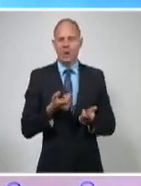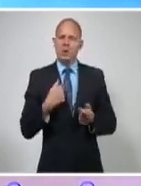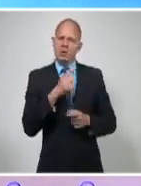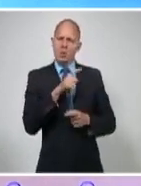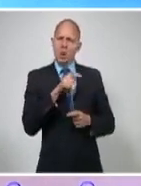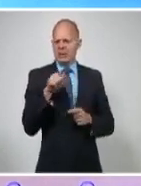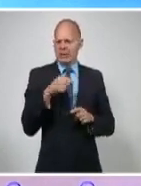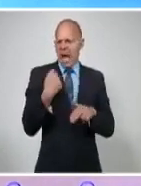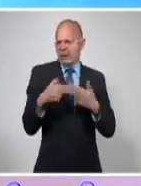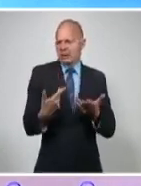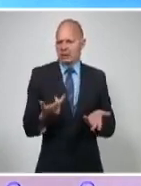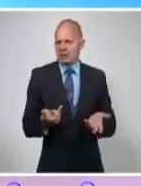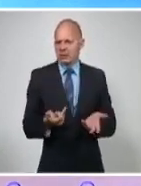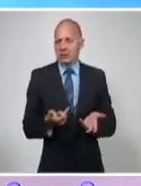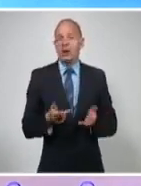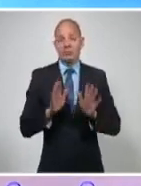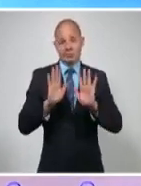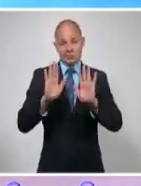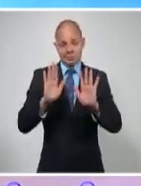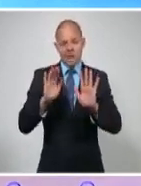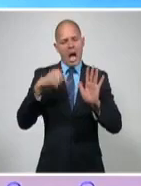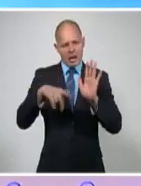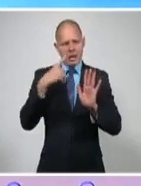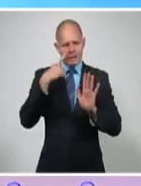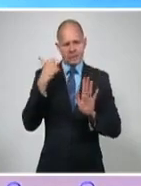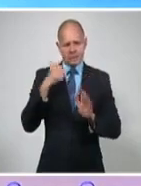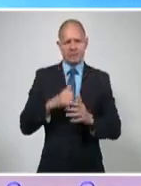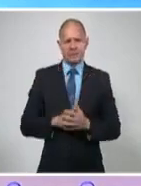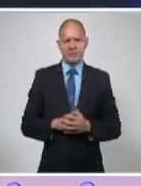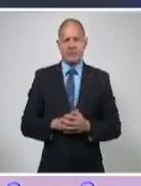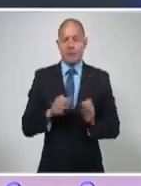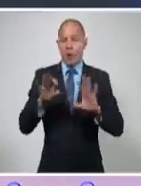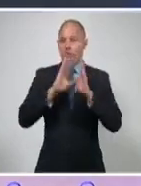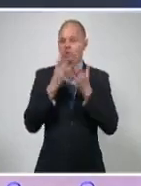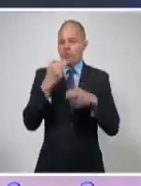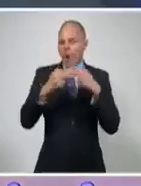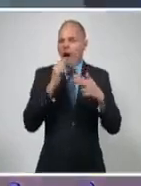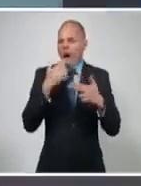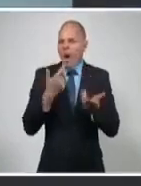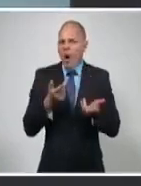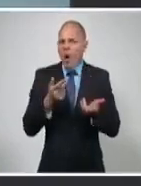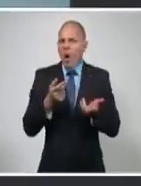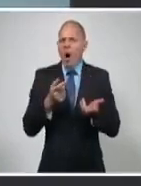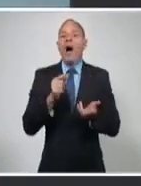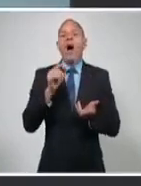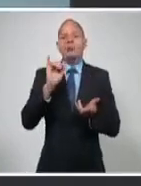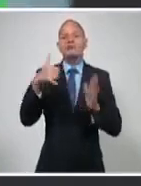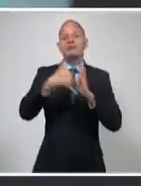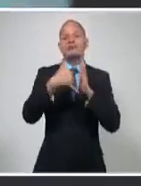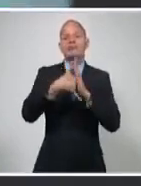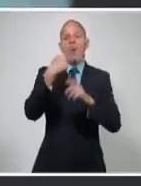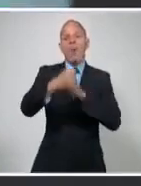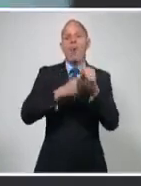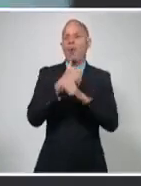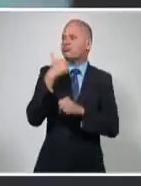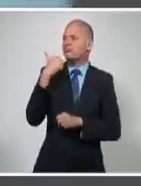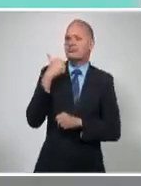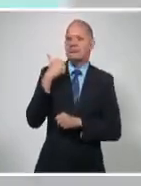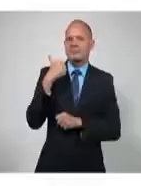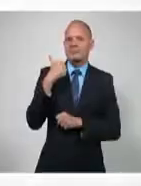que la concertación de sus planes y propuestas la ejecutan a través de la plataforma WhatsApp. Esto que verán ahora son